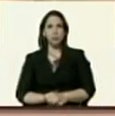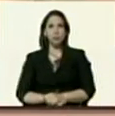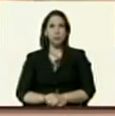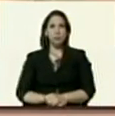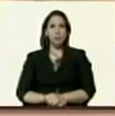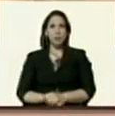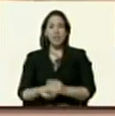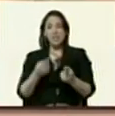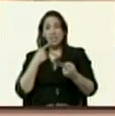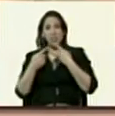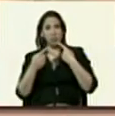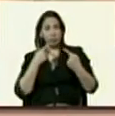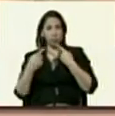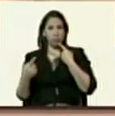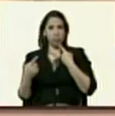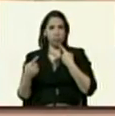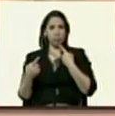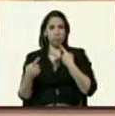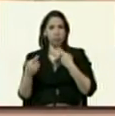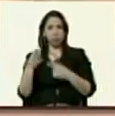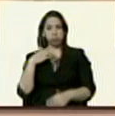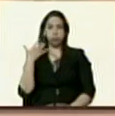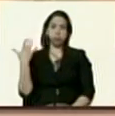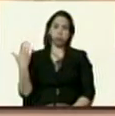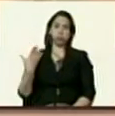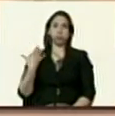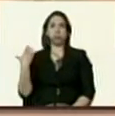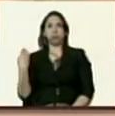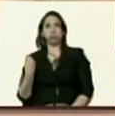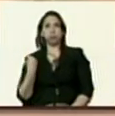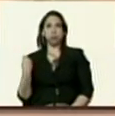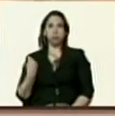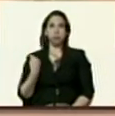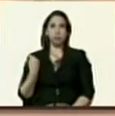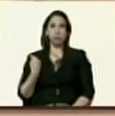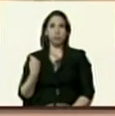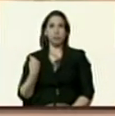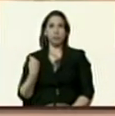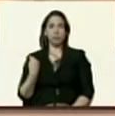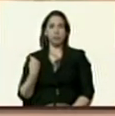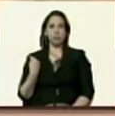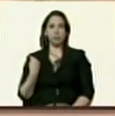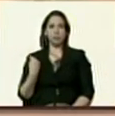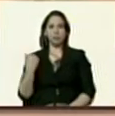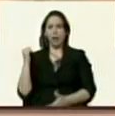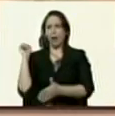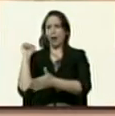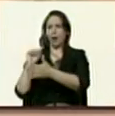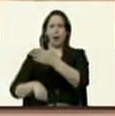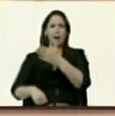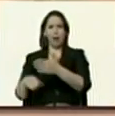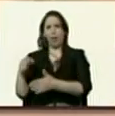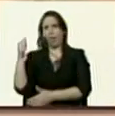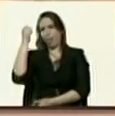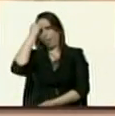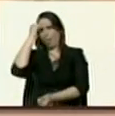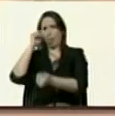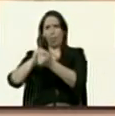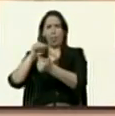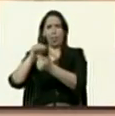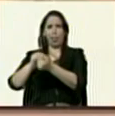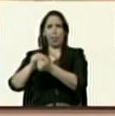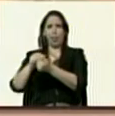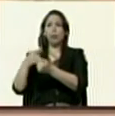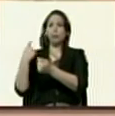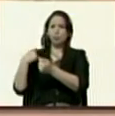su discurso grandilocuente, arrogante, les quedó vacío. Y si tuviéramos